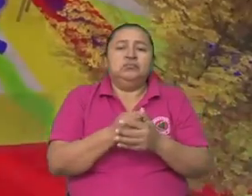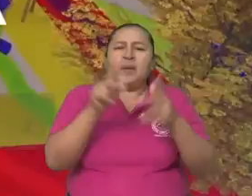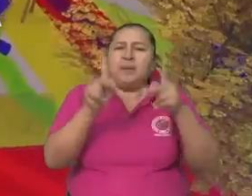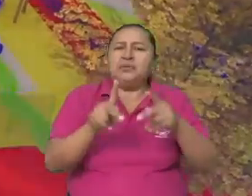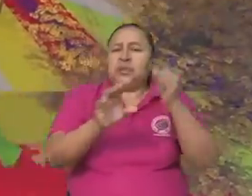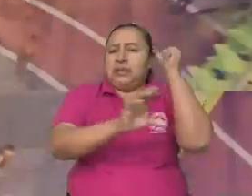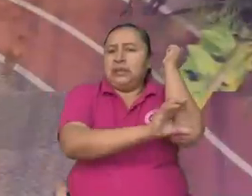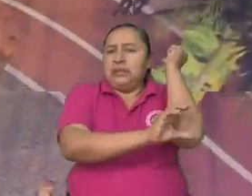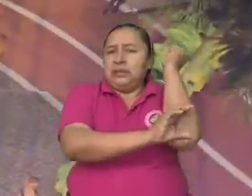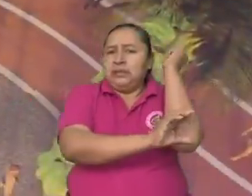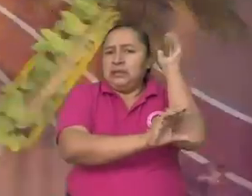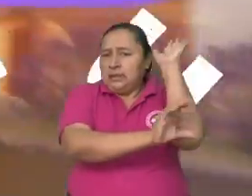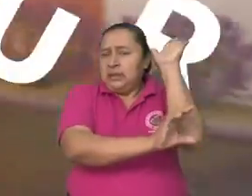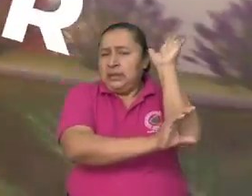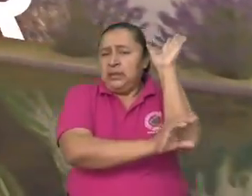canadienses e ingleses.